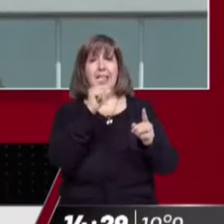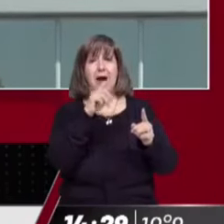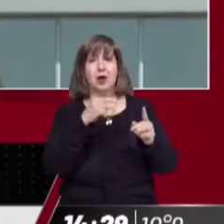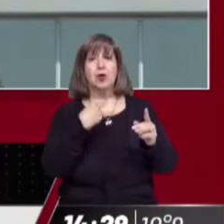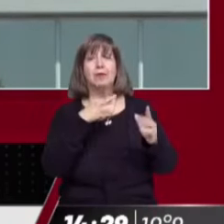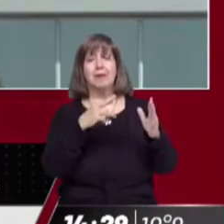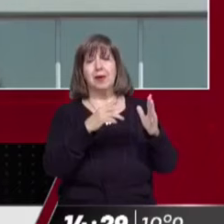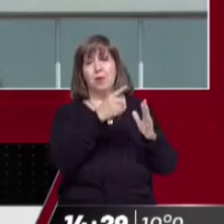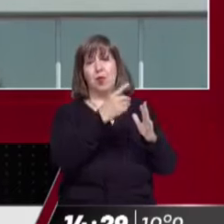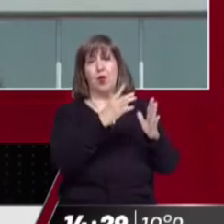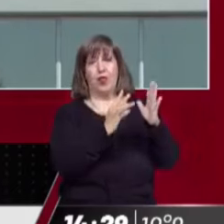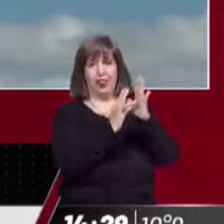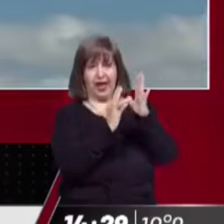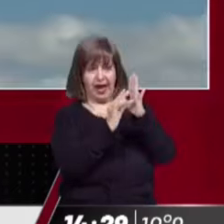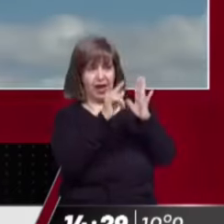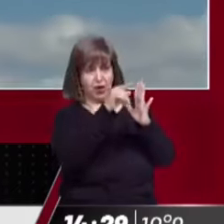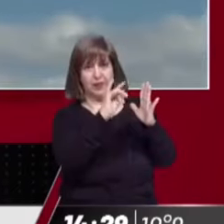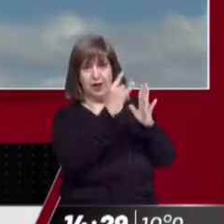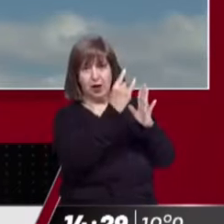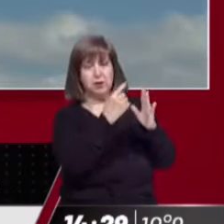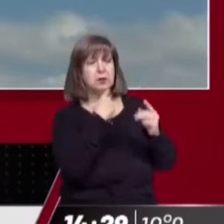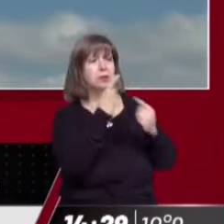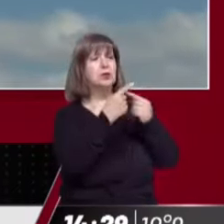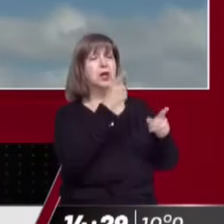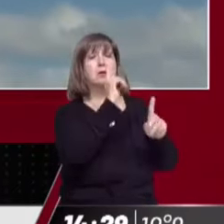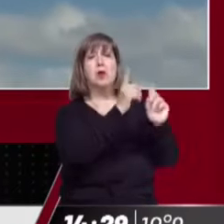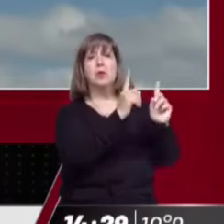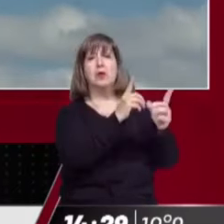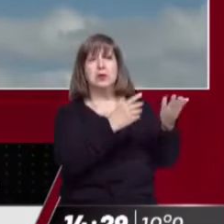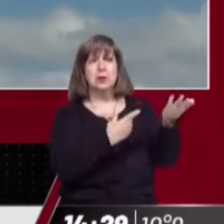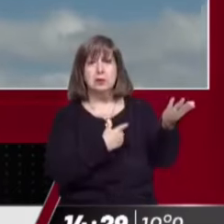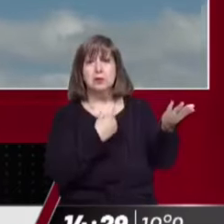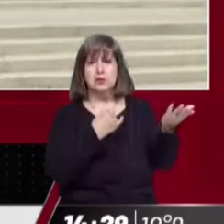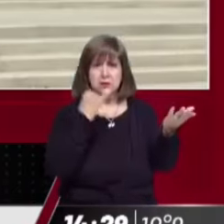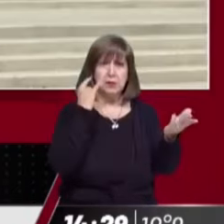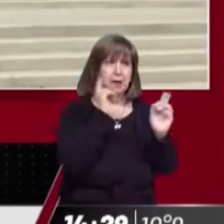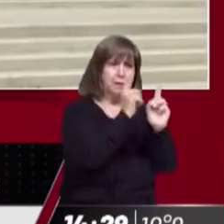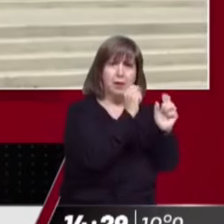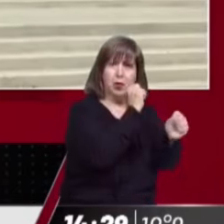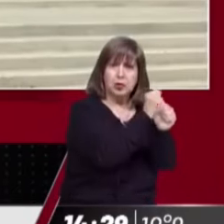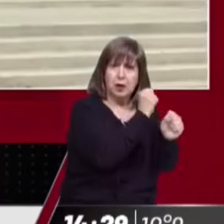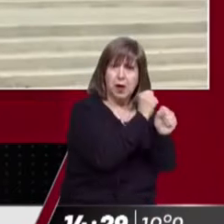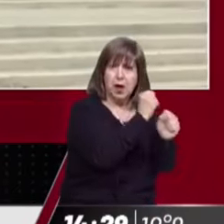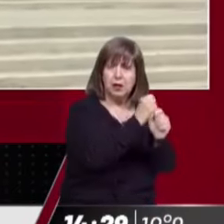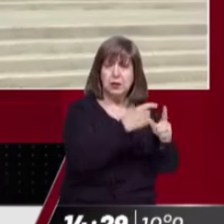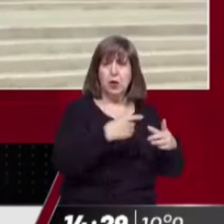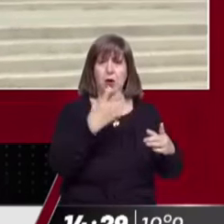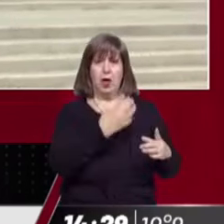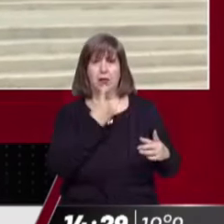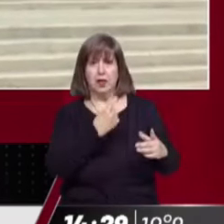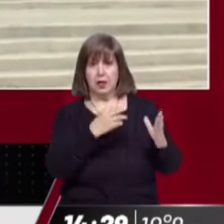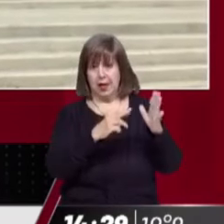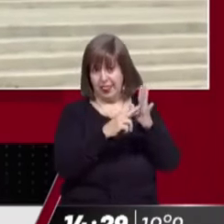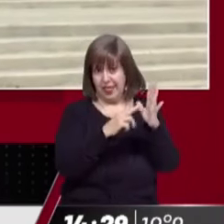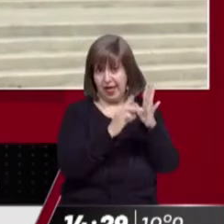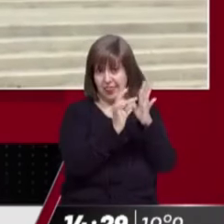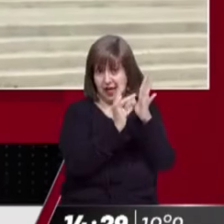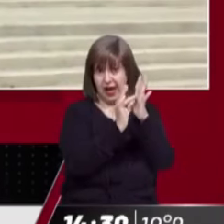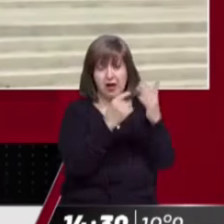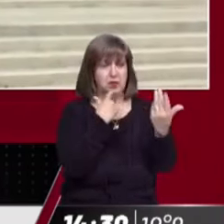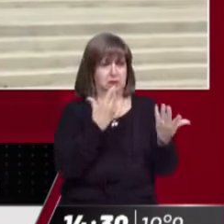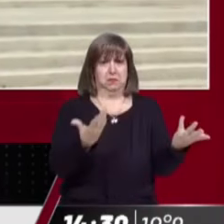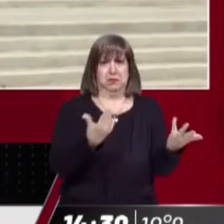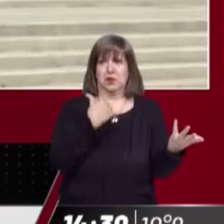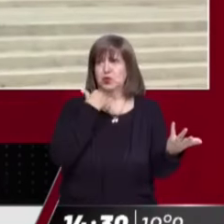sigue trabajando allí. Lo que nos dijo es que él se enteró de la noticia por los medios en la jornada de hoy y